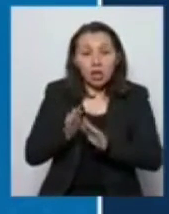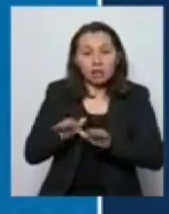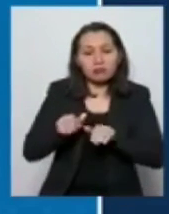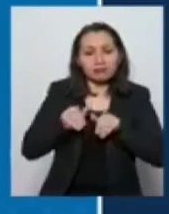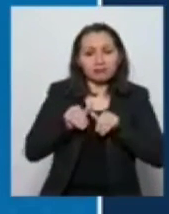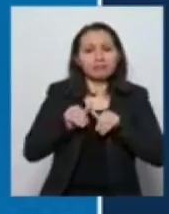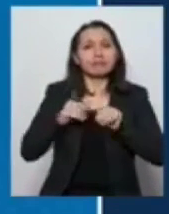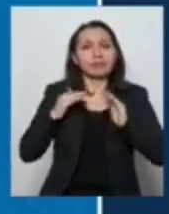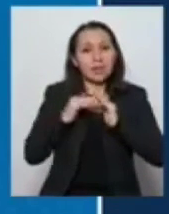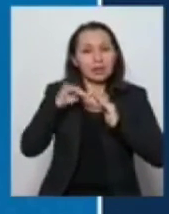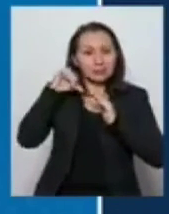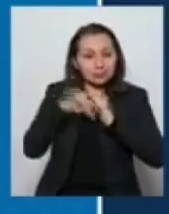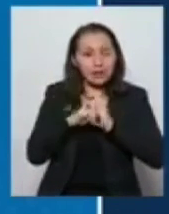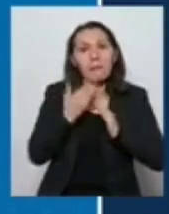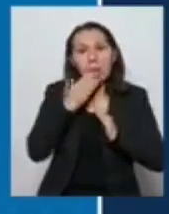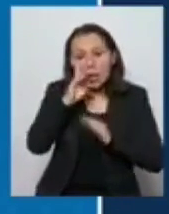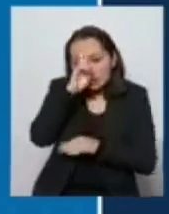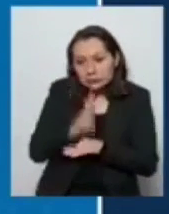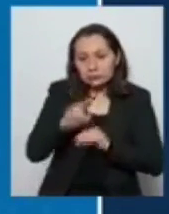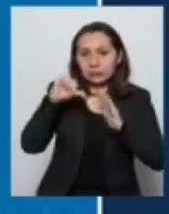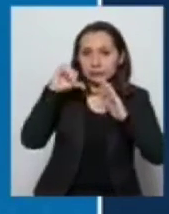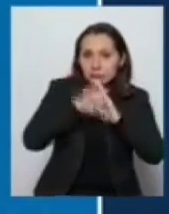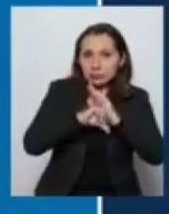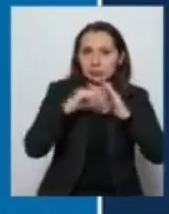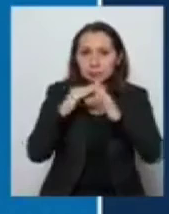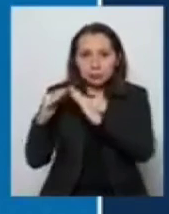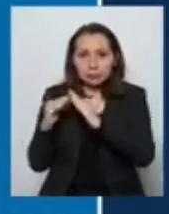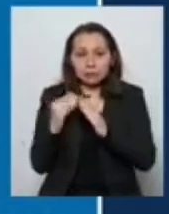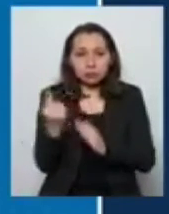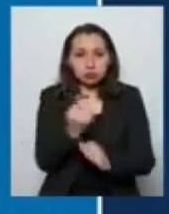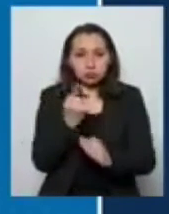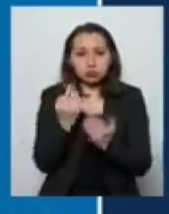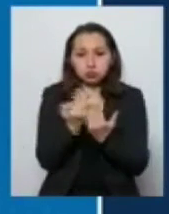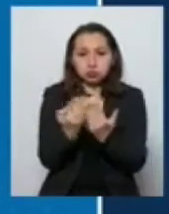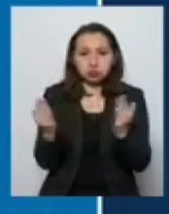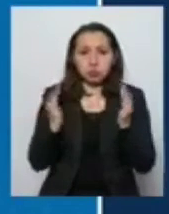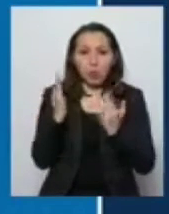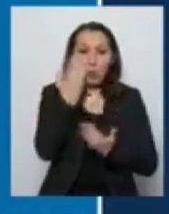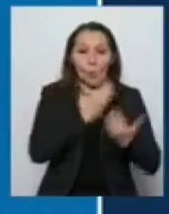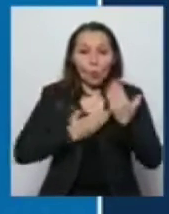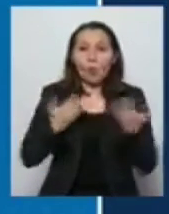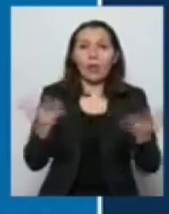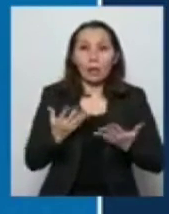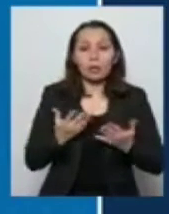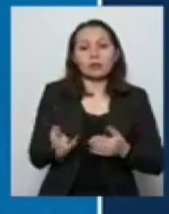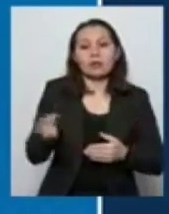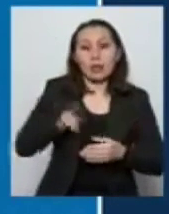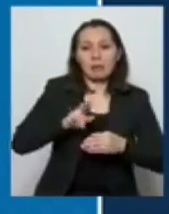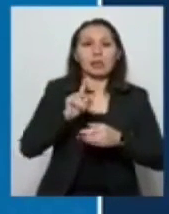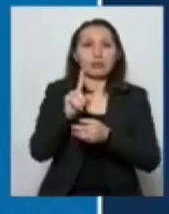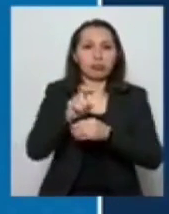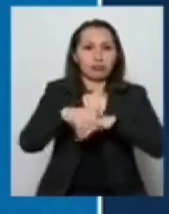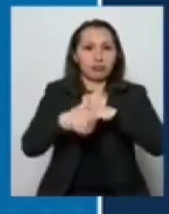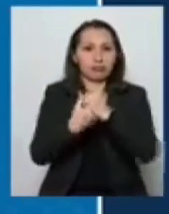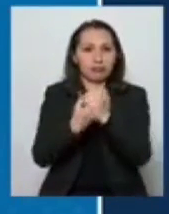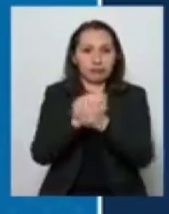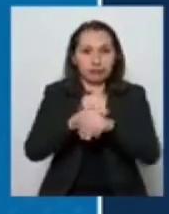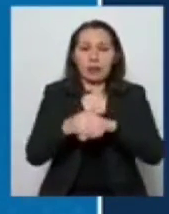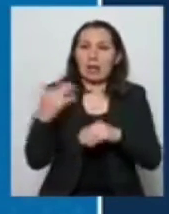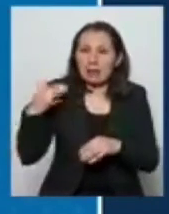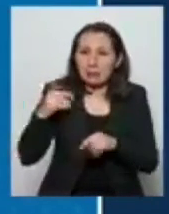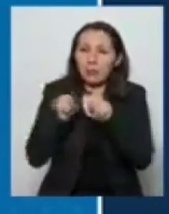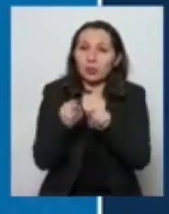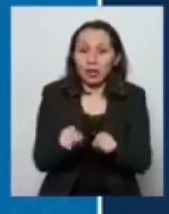que respeten, obviamente, las medidas de aislamiento y sobre todo las de cuidado individual, como son el lavado frecuente de manos y como